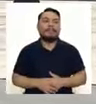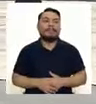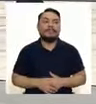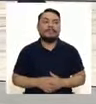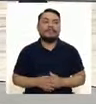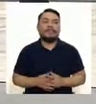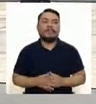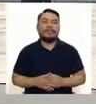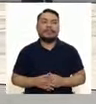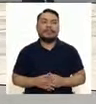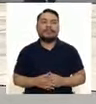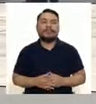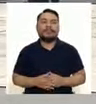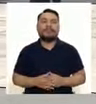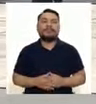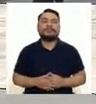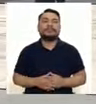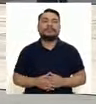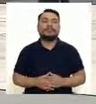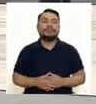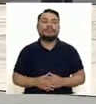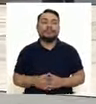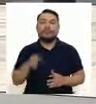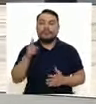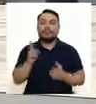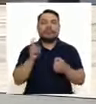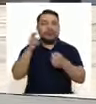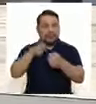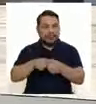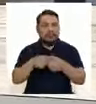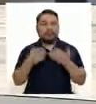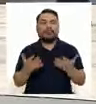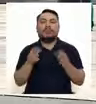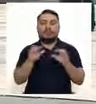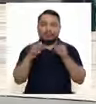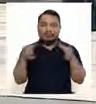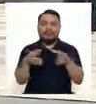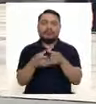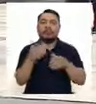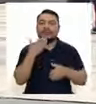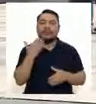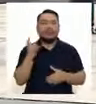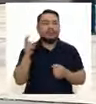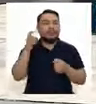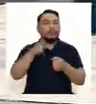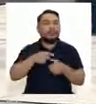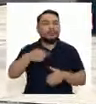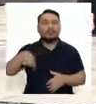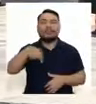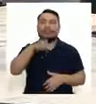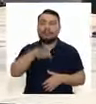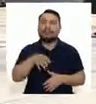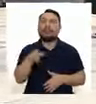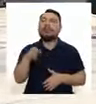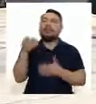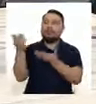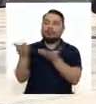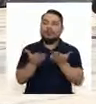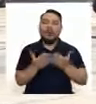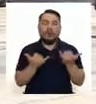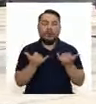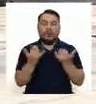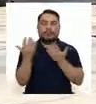delegación y que forman parte de quienes van a formar y van